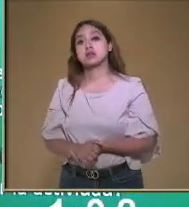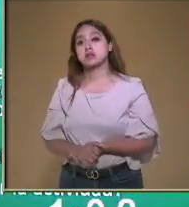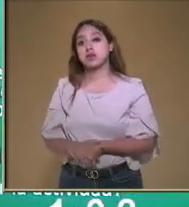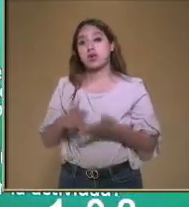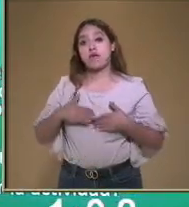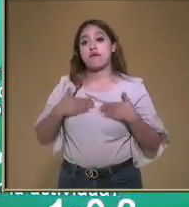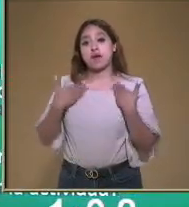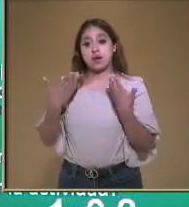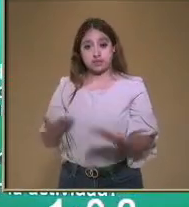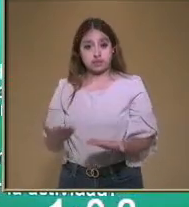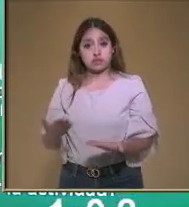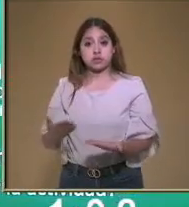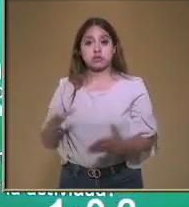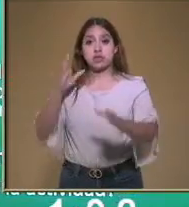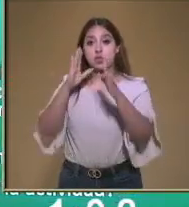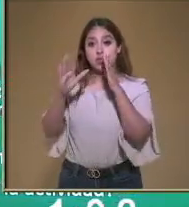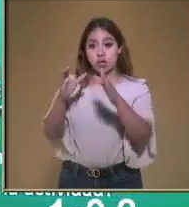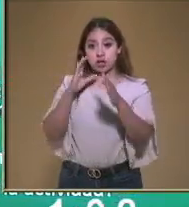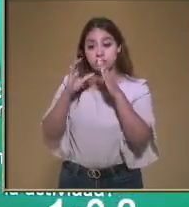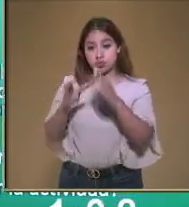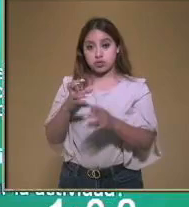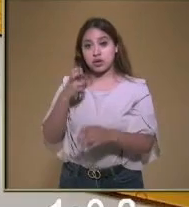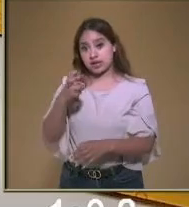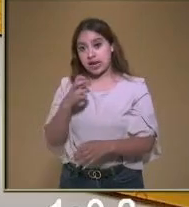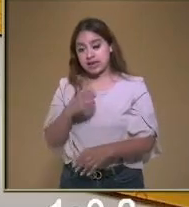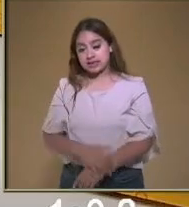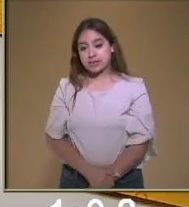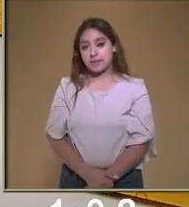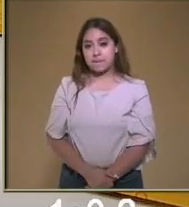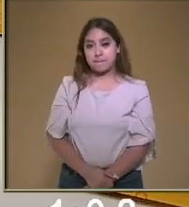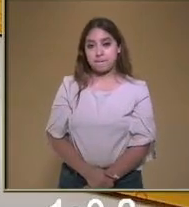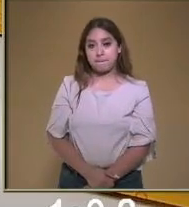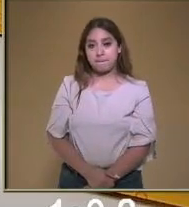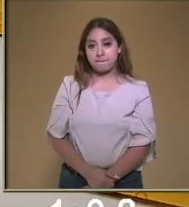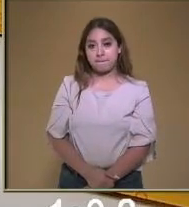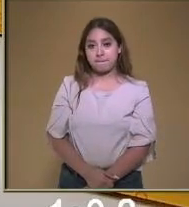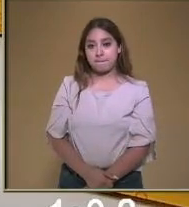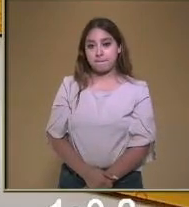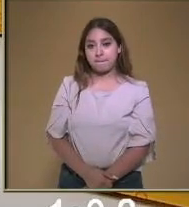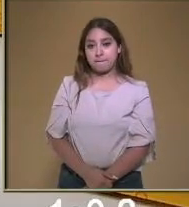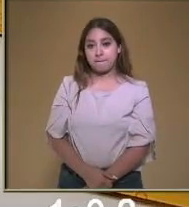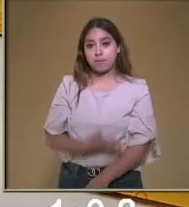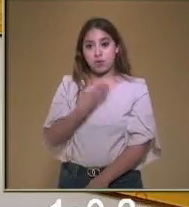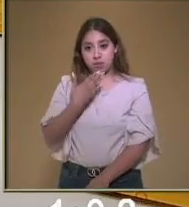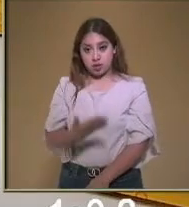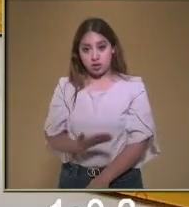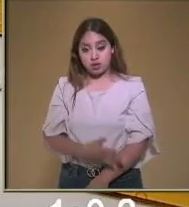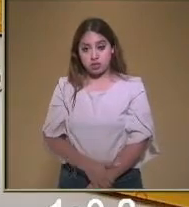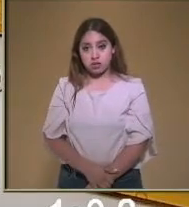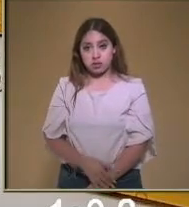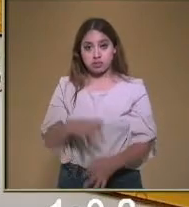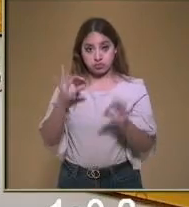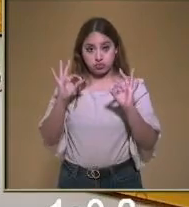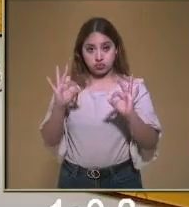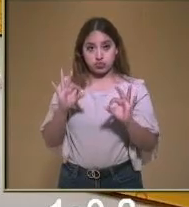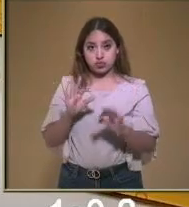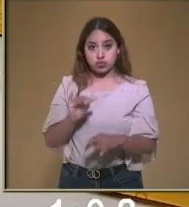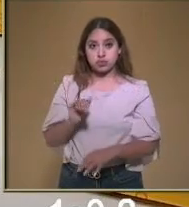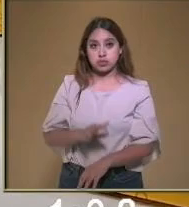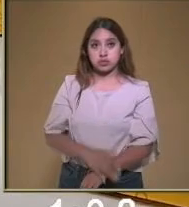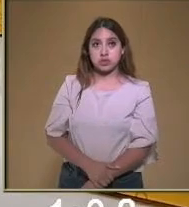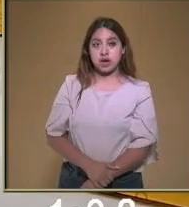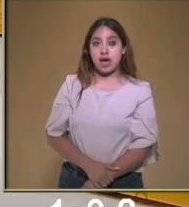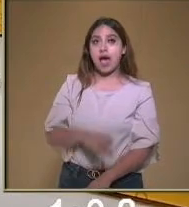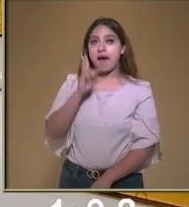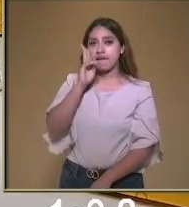confianza y propiamente la comunicación dentro de la actividad. Excelente, profe, muy bien. ¿Le parece si vamos avanzando, profe, a la adelante, actividad